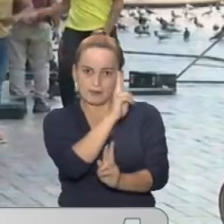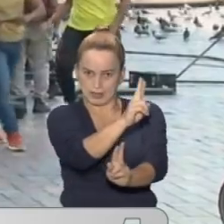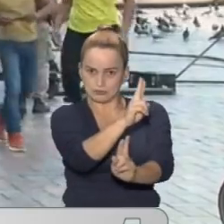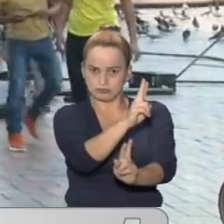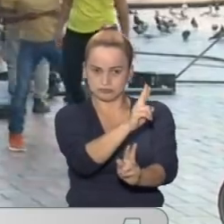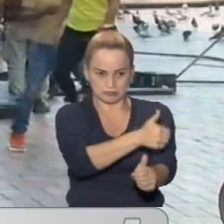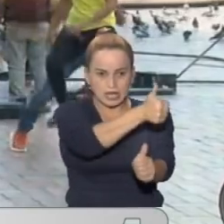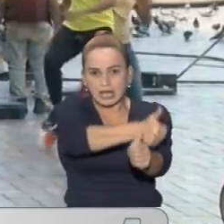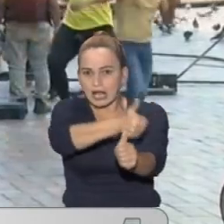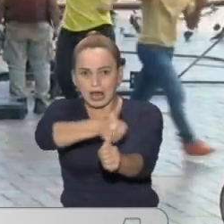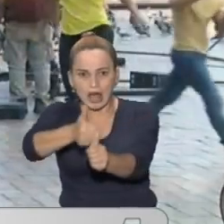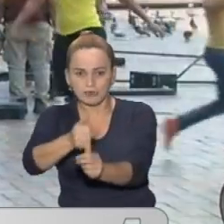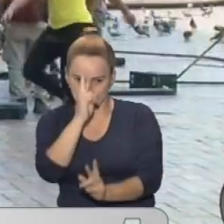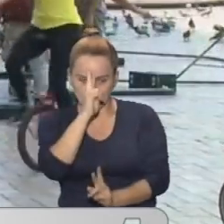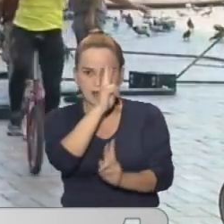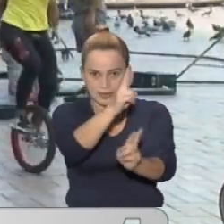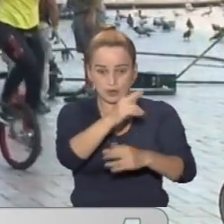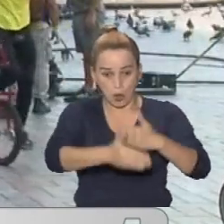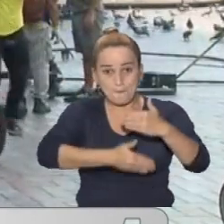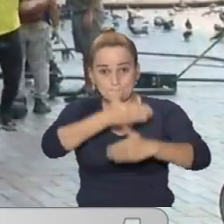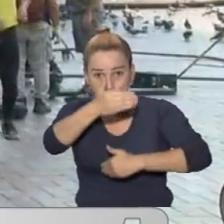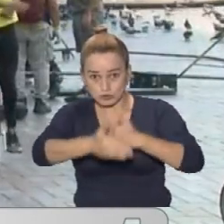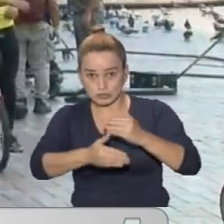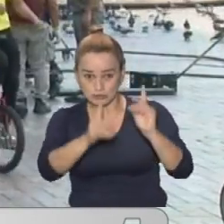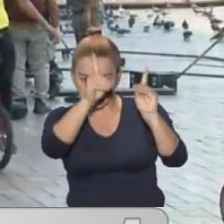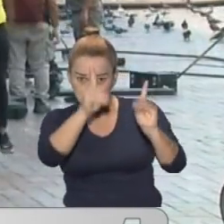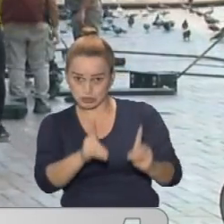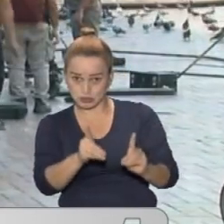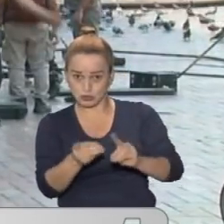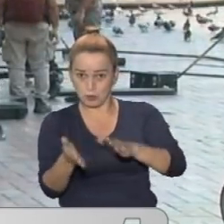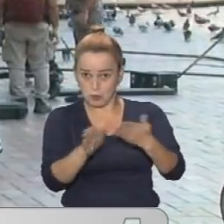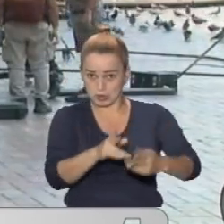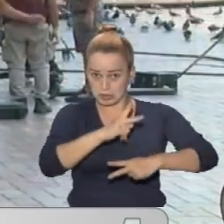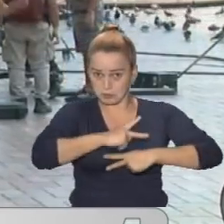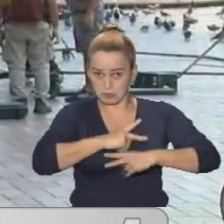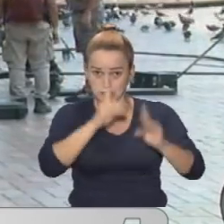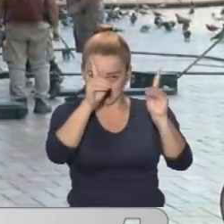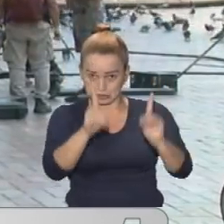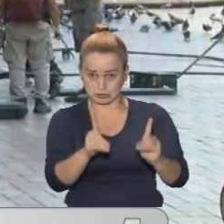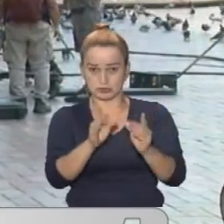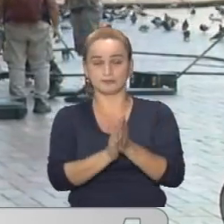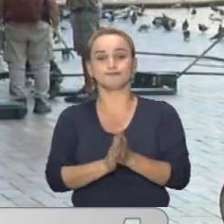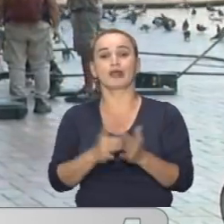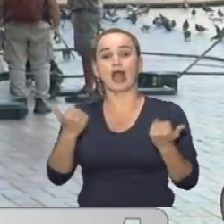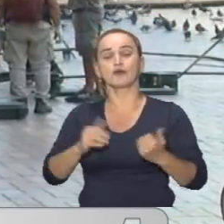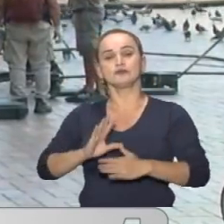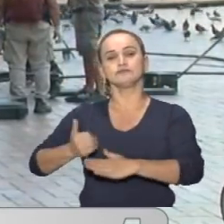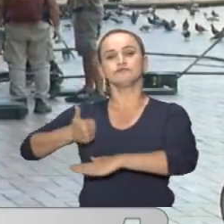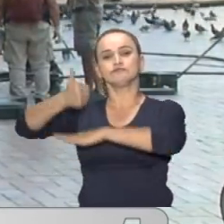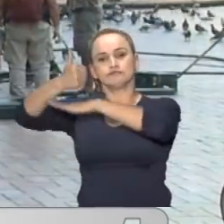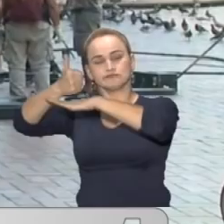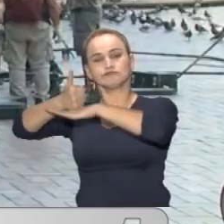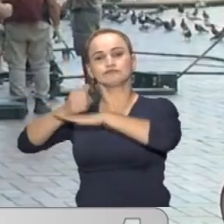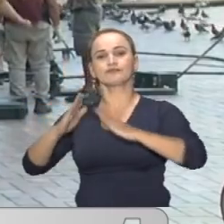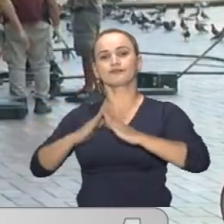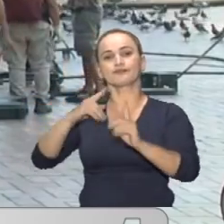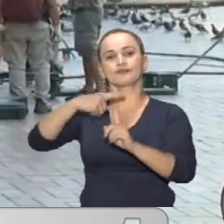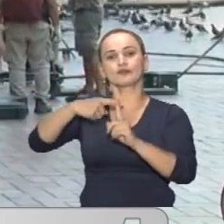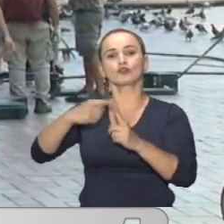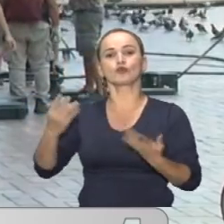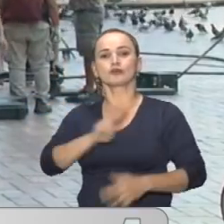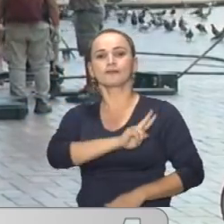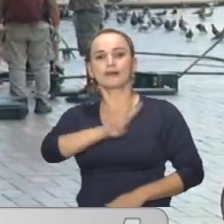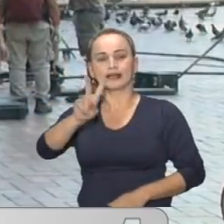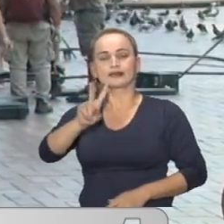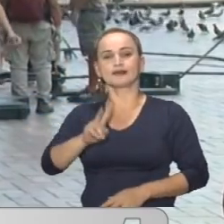cada persona al someterse a este procedimiento. Más adelante tendremos el pronunciamiento del máximo jerarca de la Iglesia Católica en la capital del Valle,